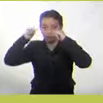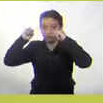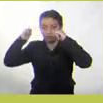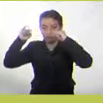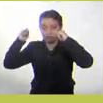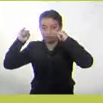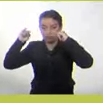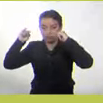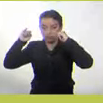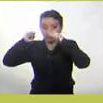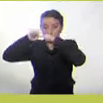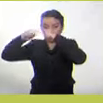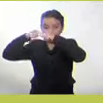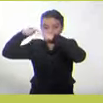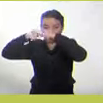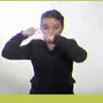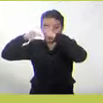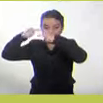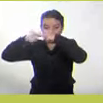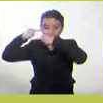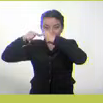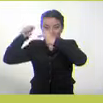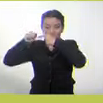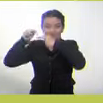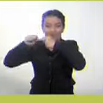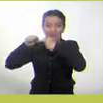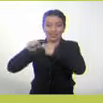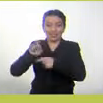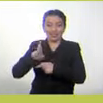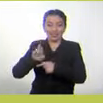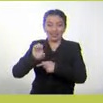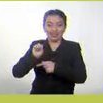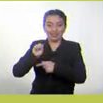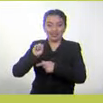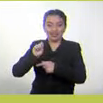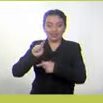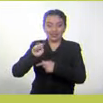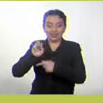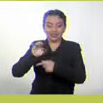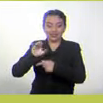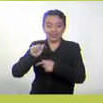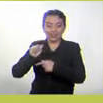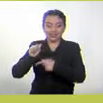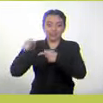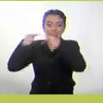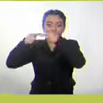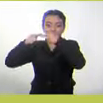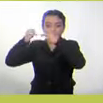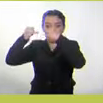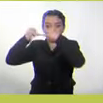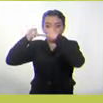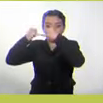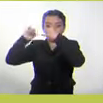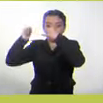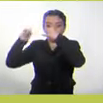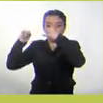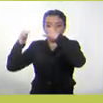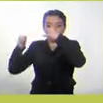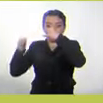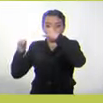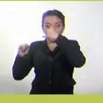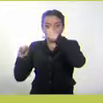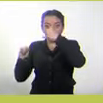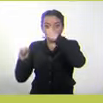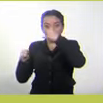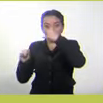a la resistencia eléctrica. Al pasar la resistencia eléctrica, esta continúa y empieza a